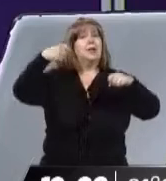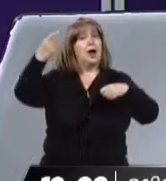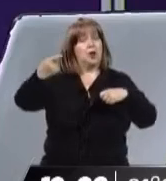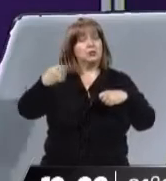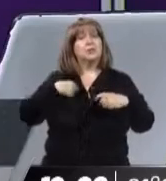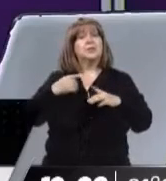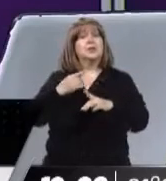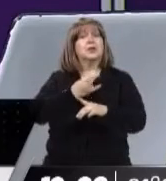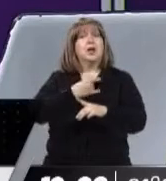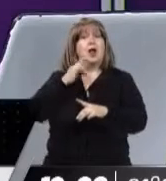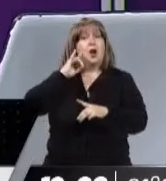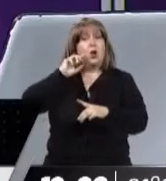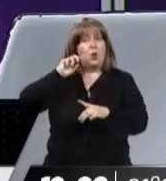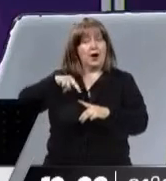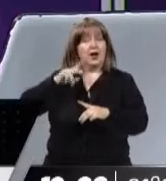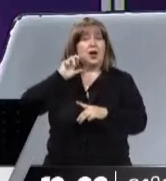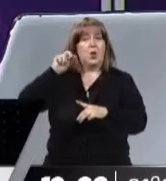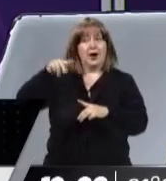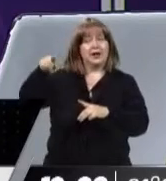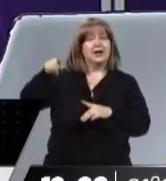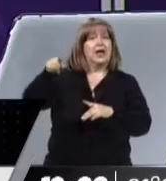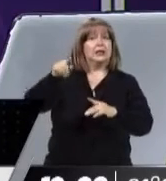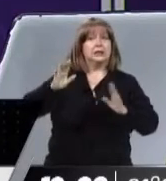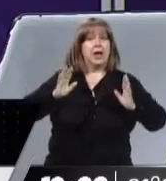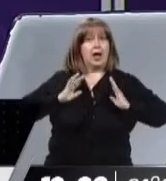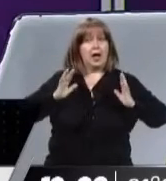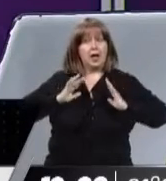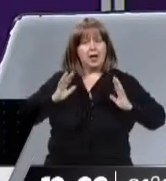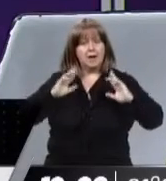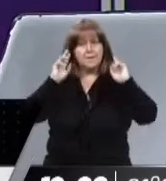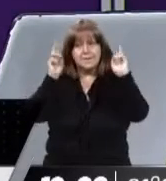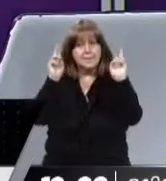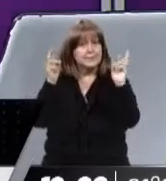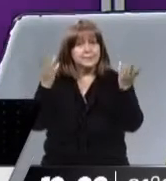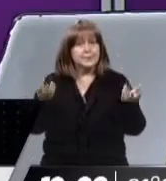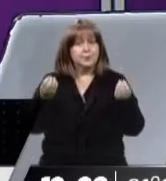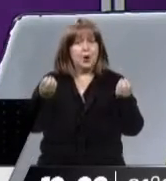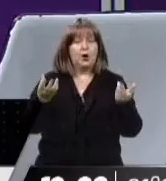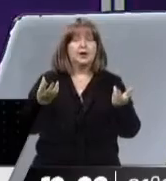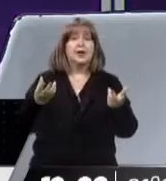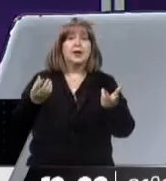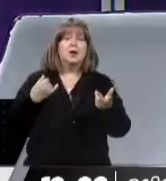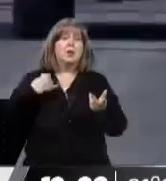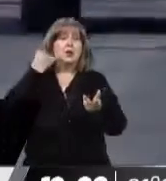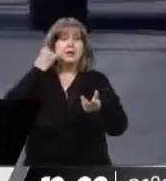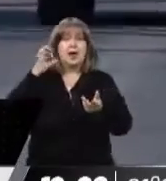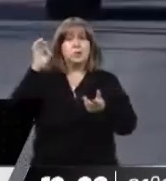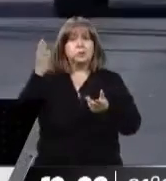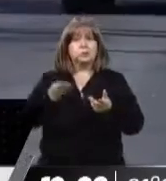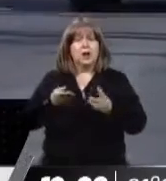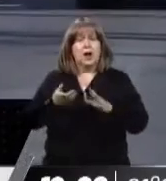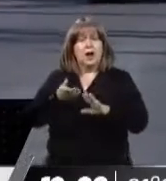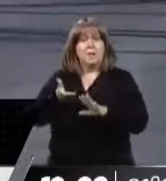nos vamos al departamento de Luján de cuyo porque allí están alarmados Y ustedes van a saber por qué justamente tiene que ver con este porcentaje de